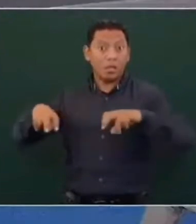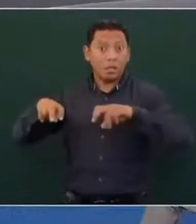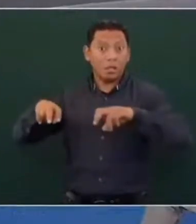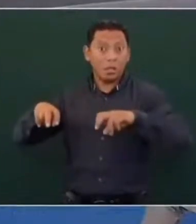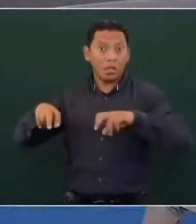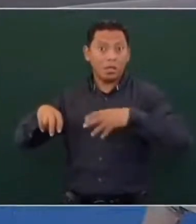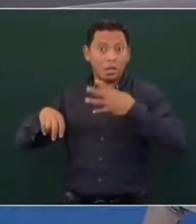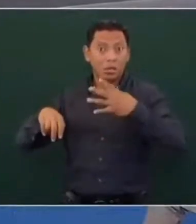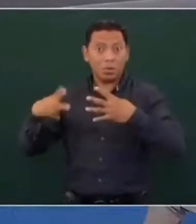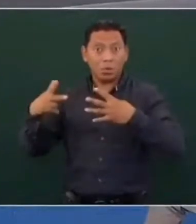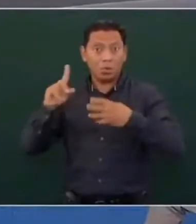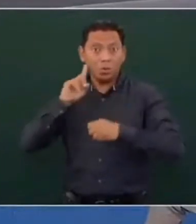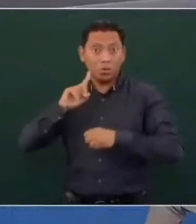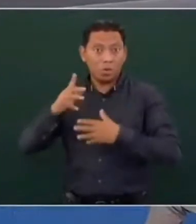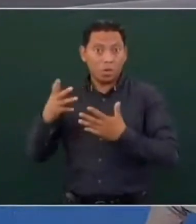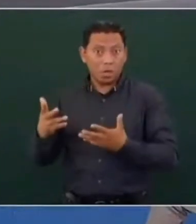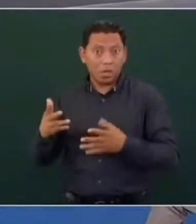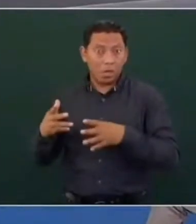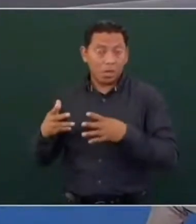Y se hizo un buen gobierno.